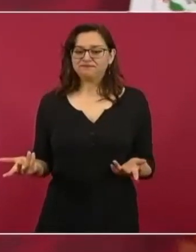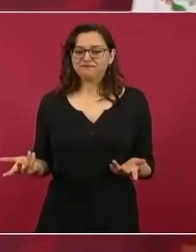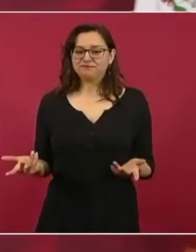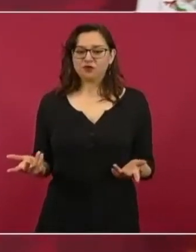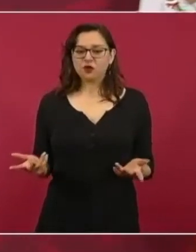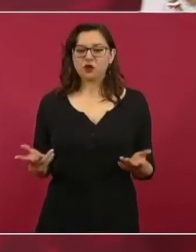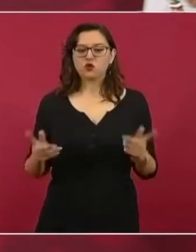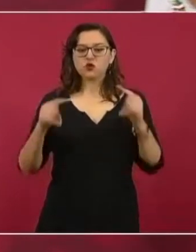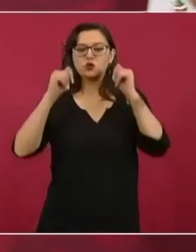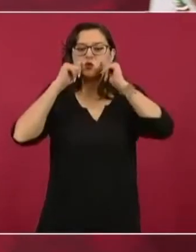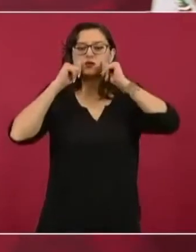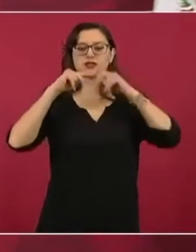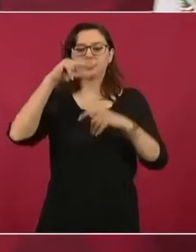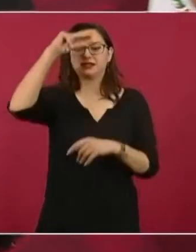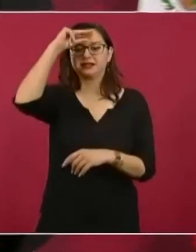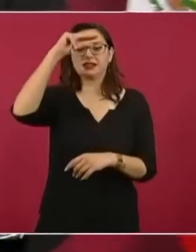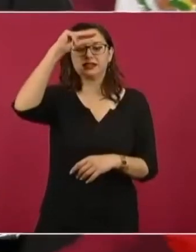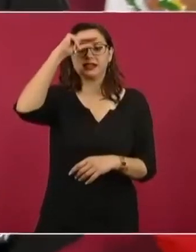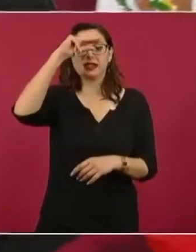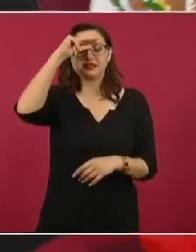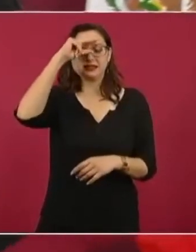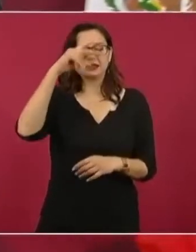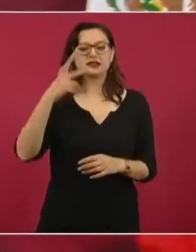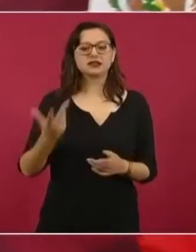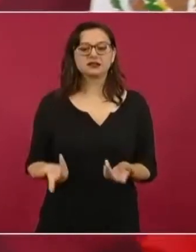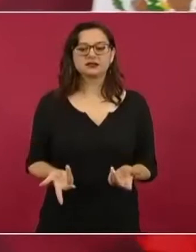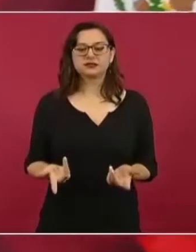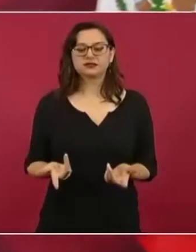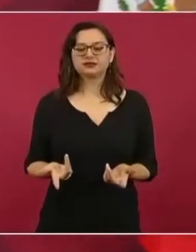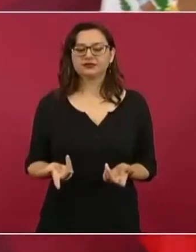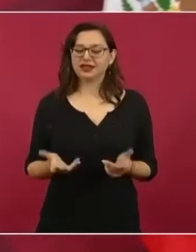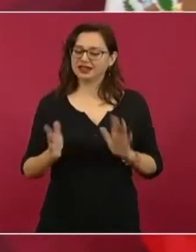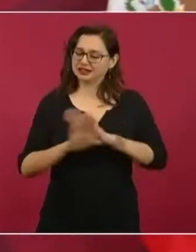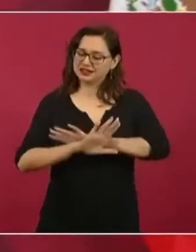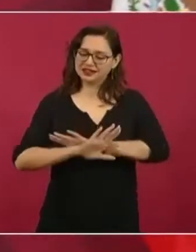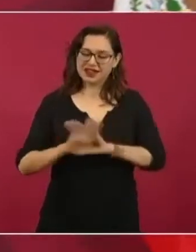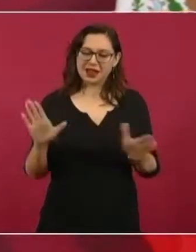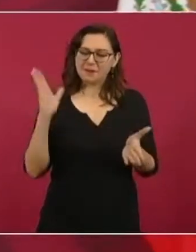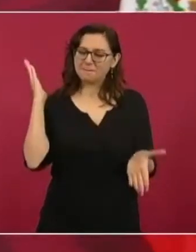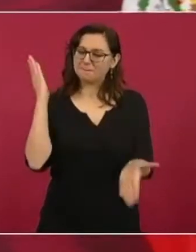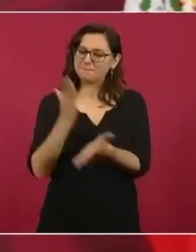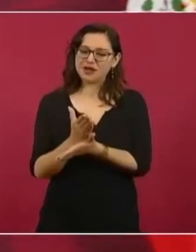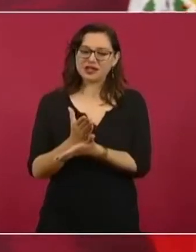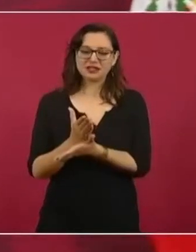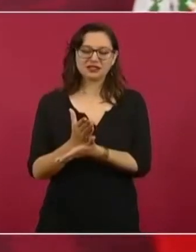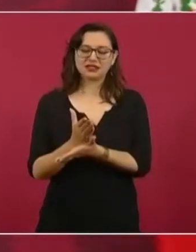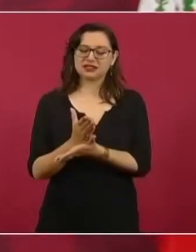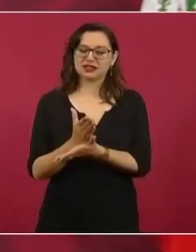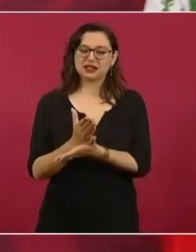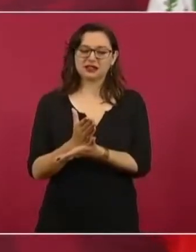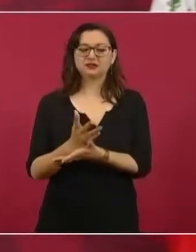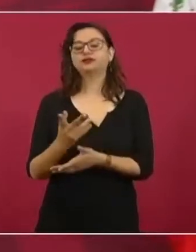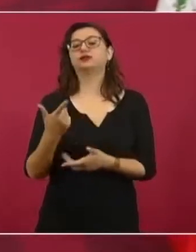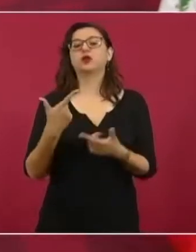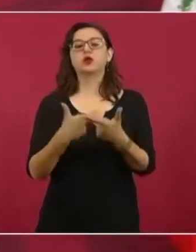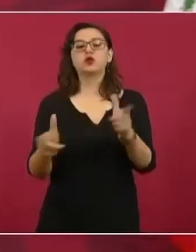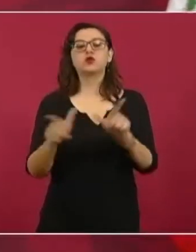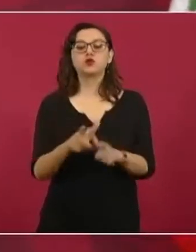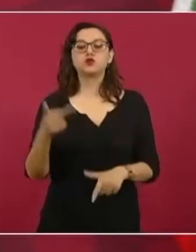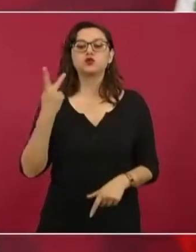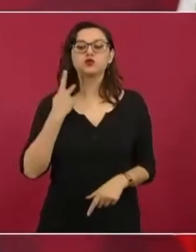distintas. Entonces, ya basta de que los partidos